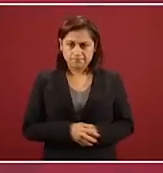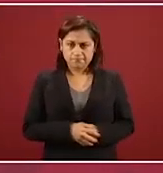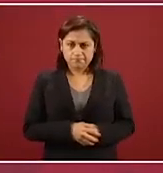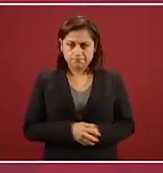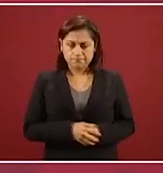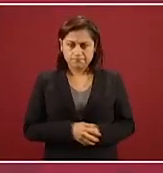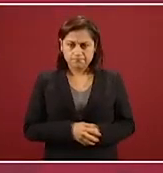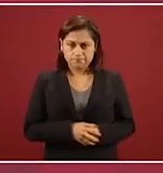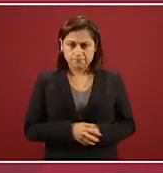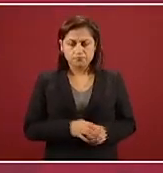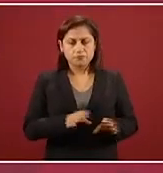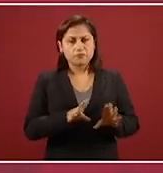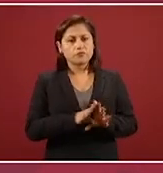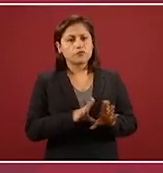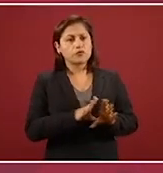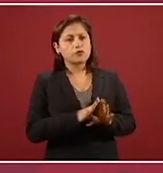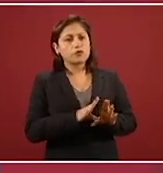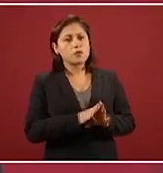me trata